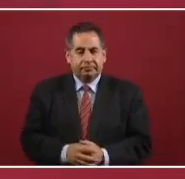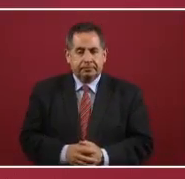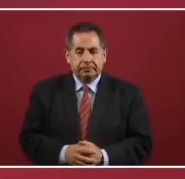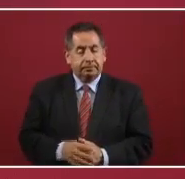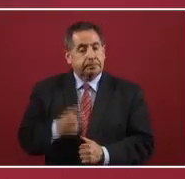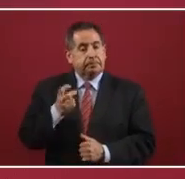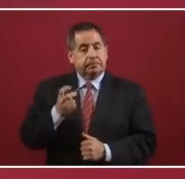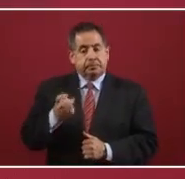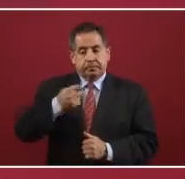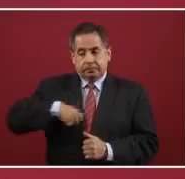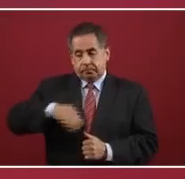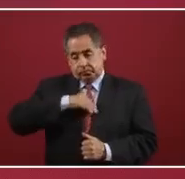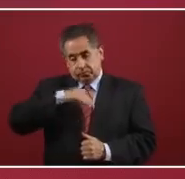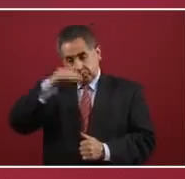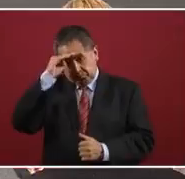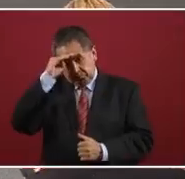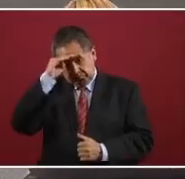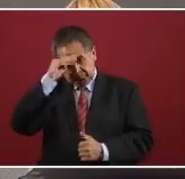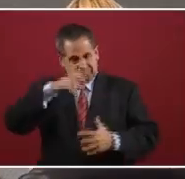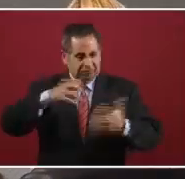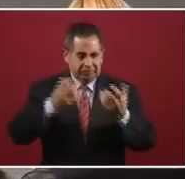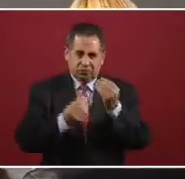Por eso decidimos hacer la empresa,